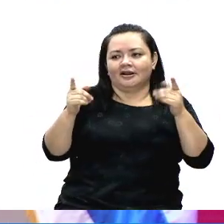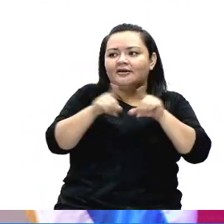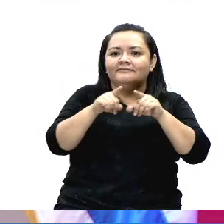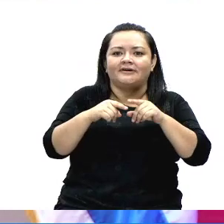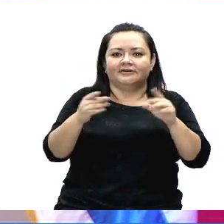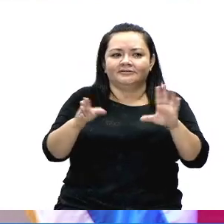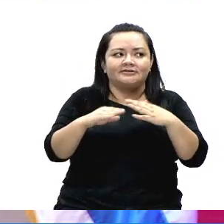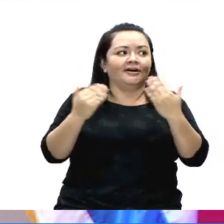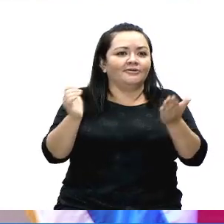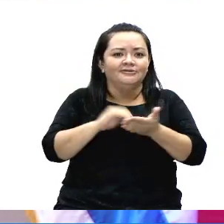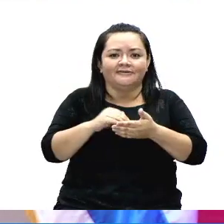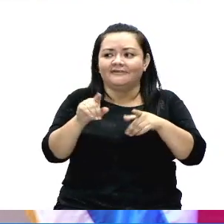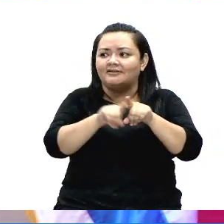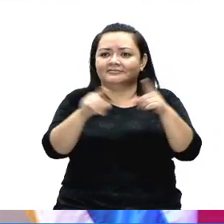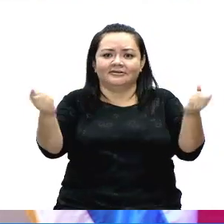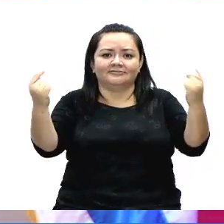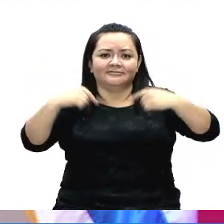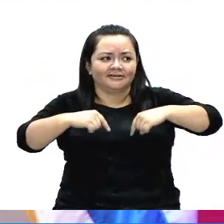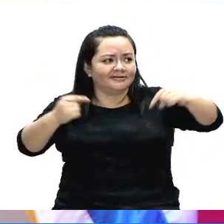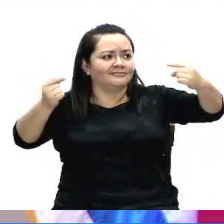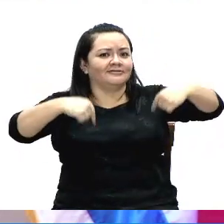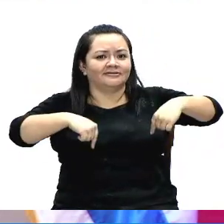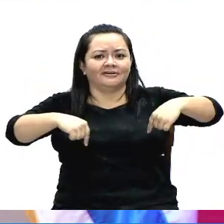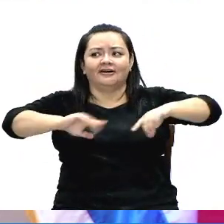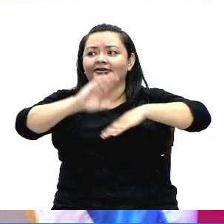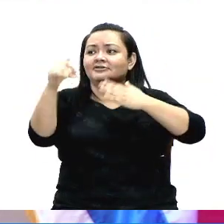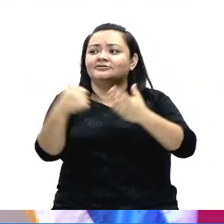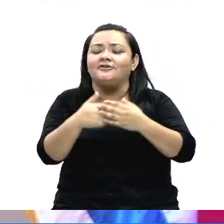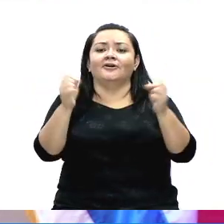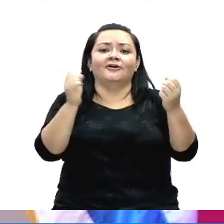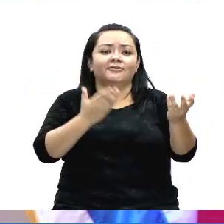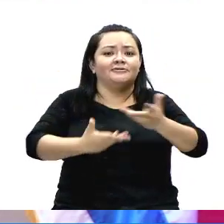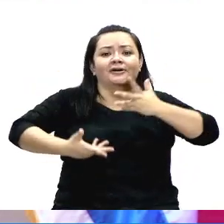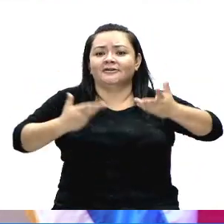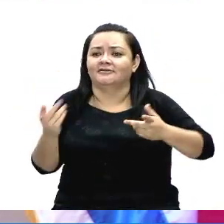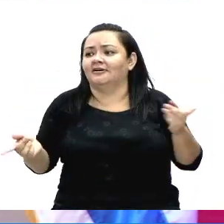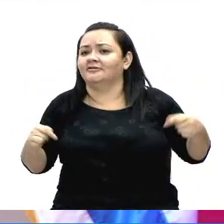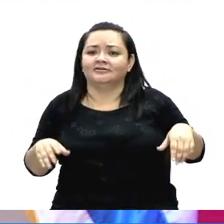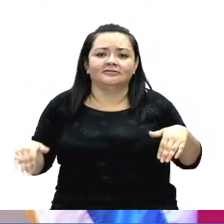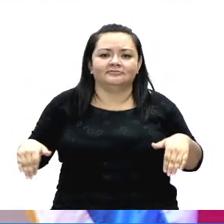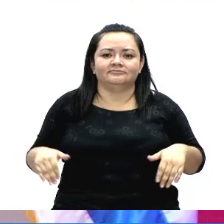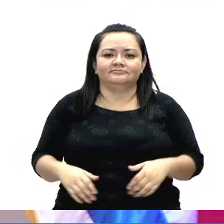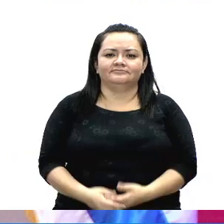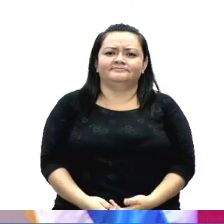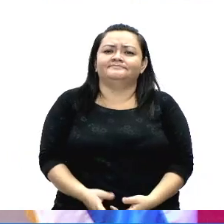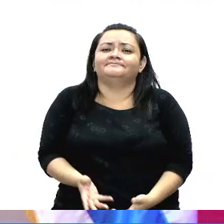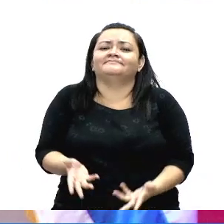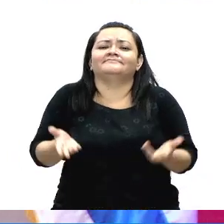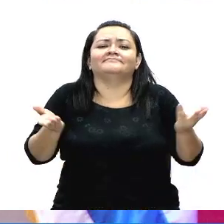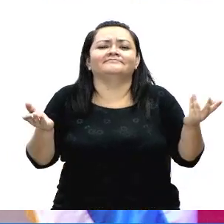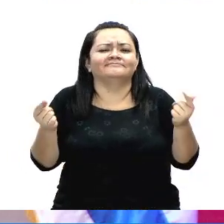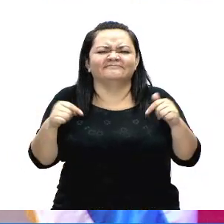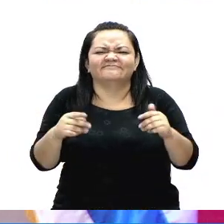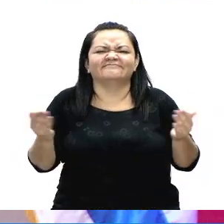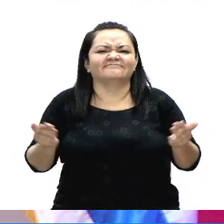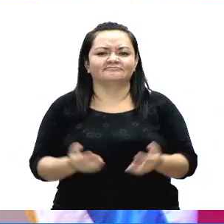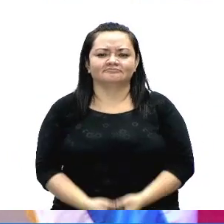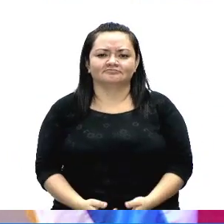iglesias se regresen que los hermanos regresen que la hermana regrese a que todos en su servicio que hagan aquí que hagan allá a qué